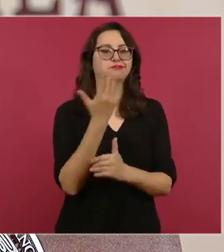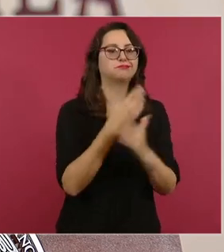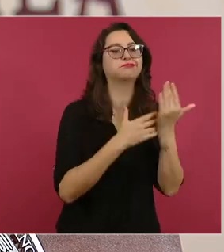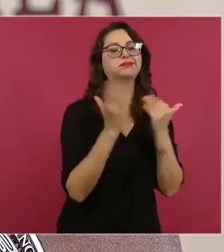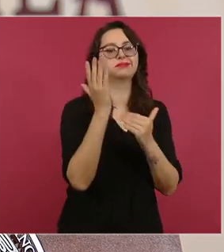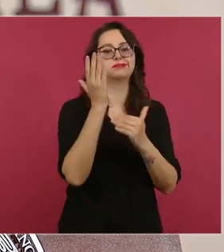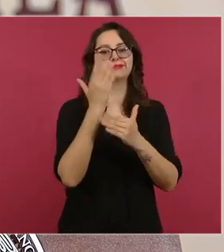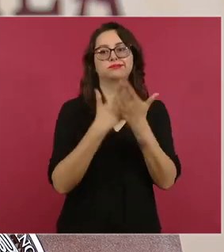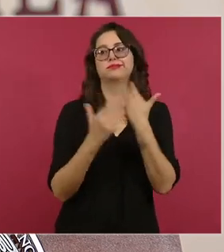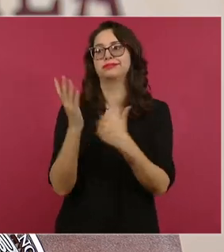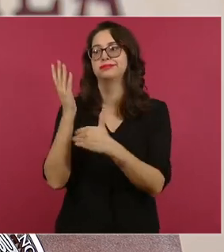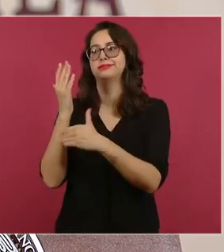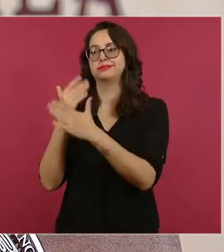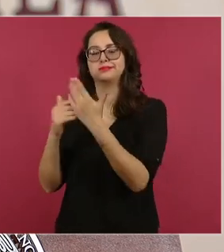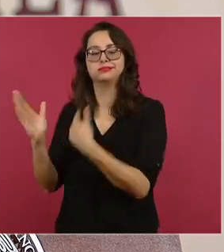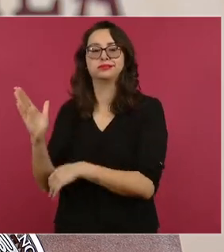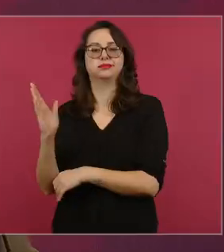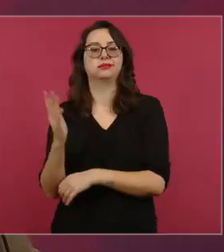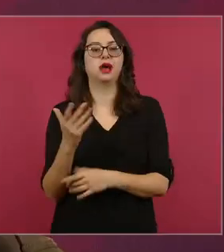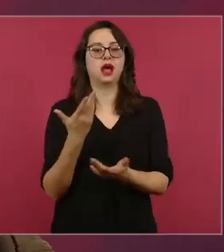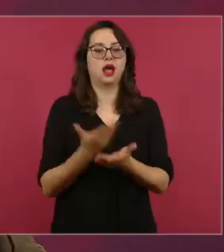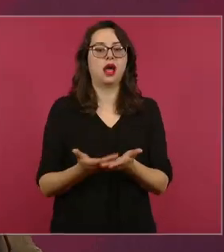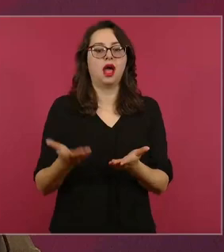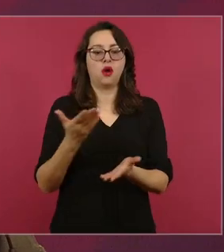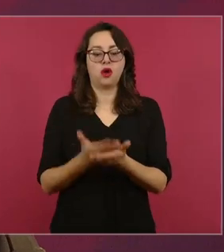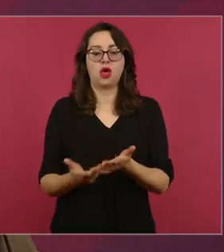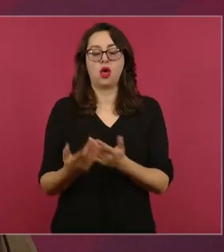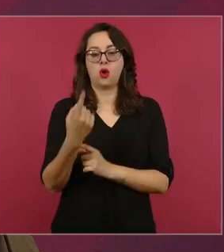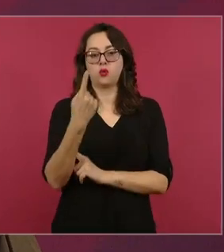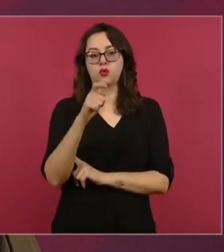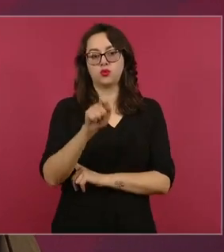2018 a 1.5 millones en